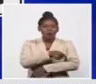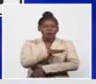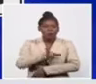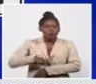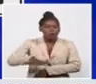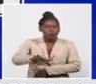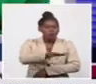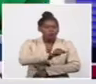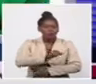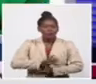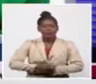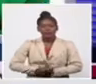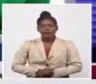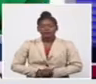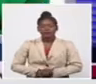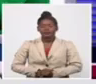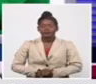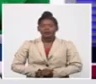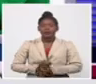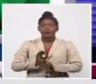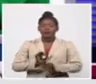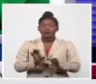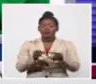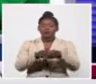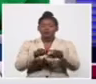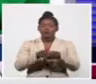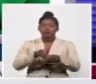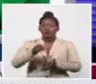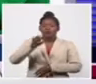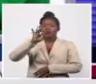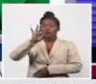De los 816 casos diagnosticados,